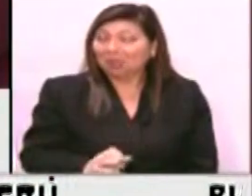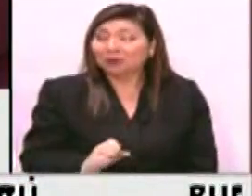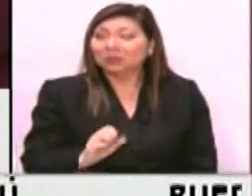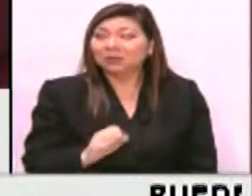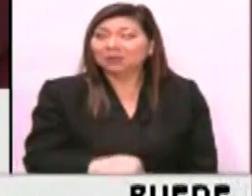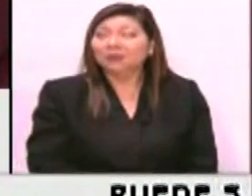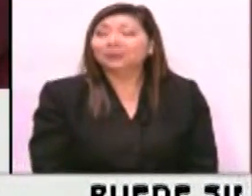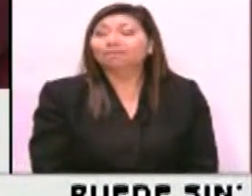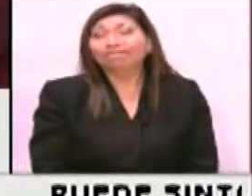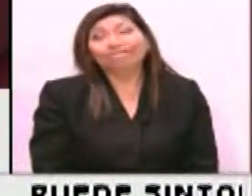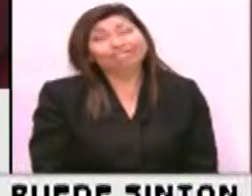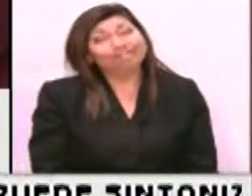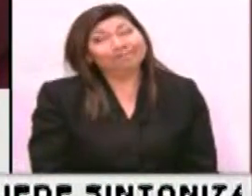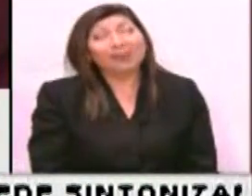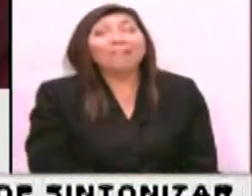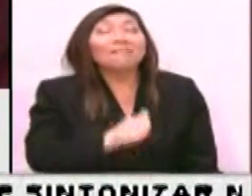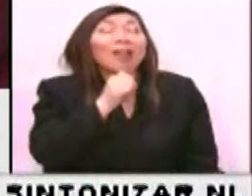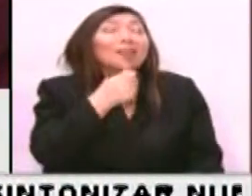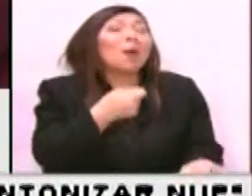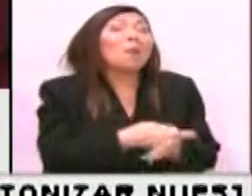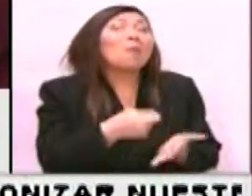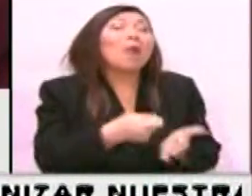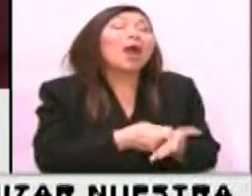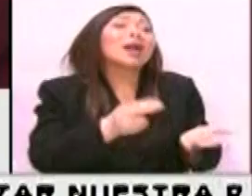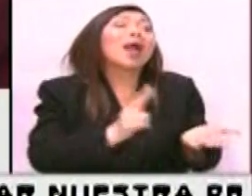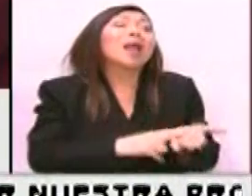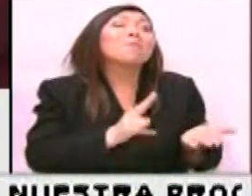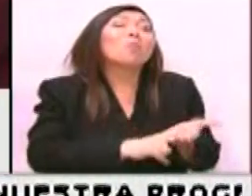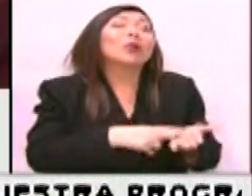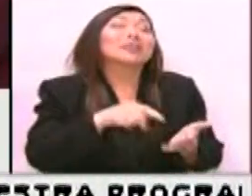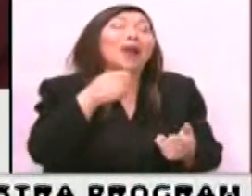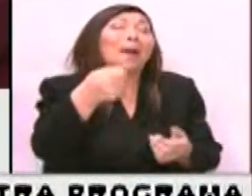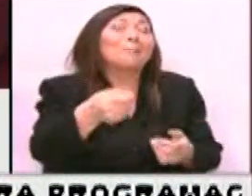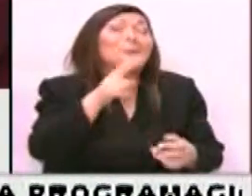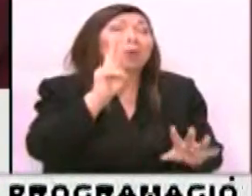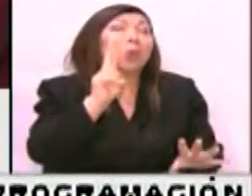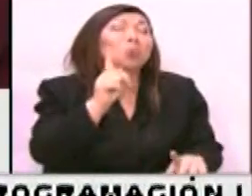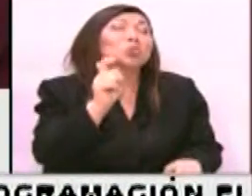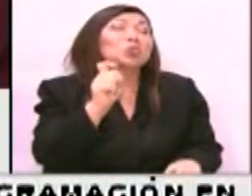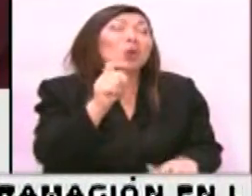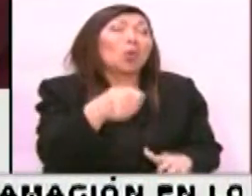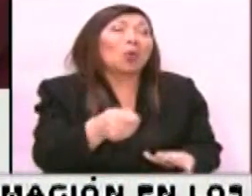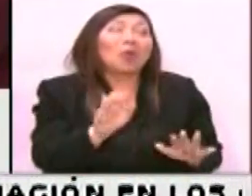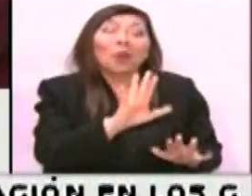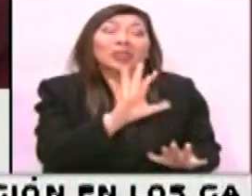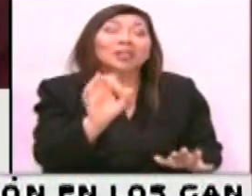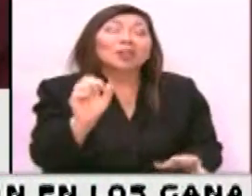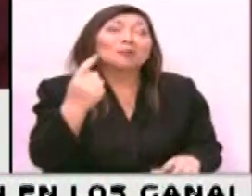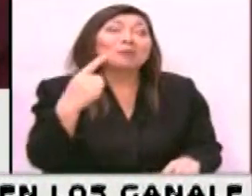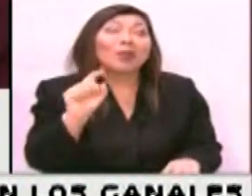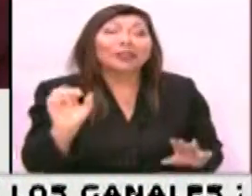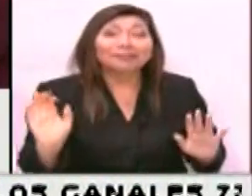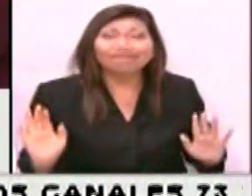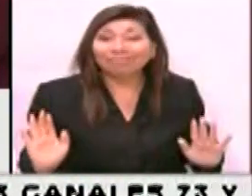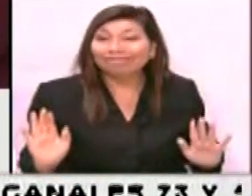manera, no le he pagado lo que le debo, ya sea un sol o 500